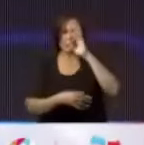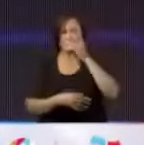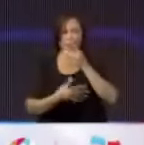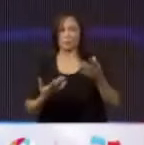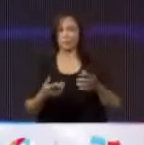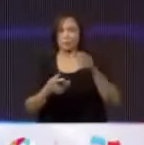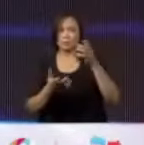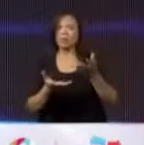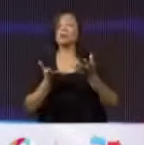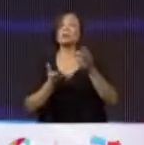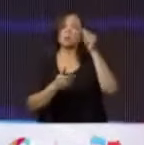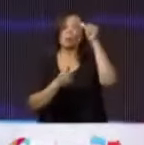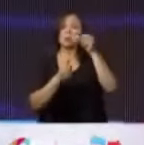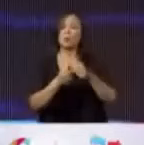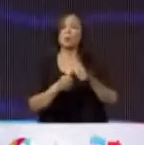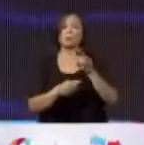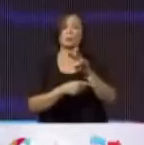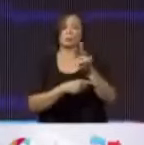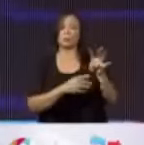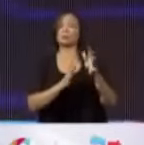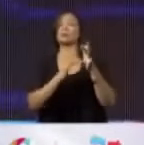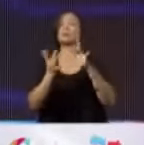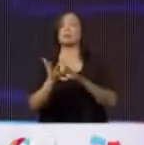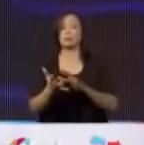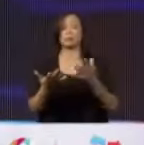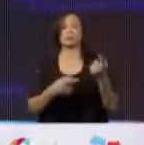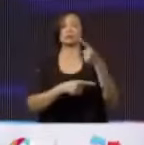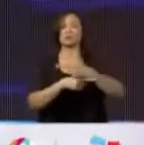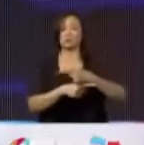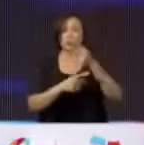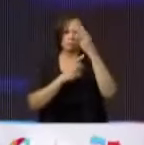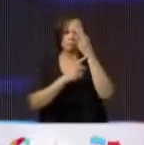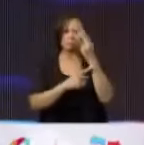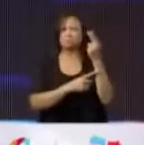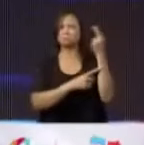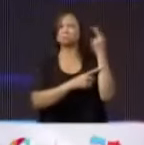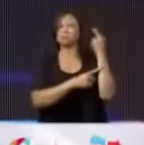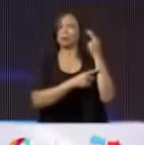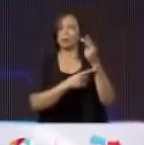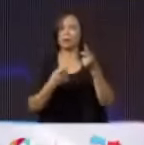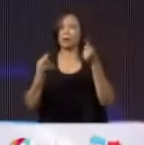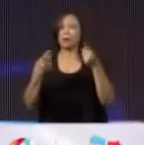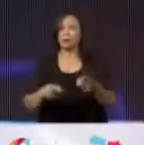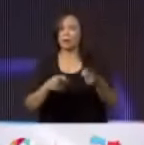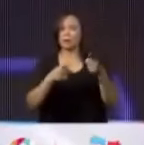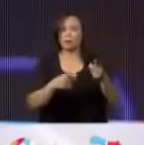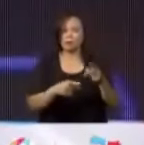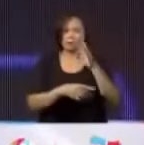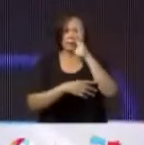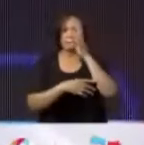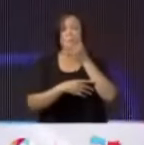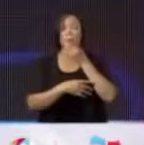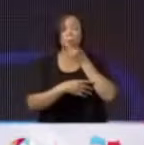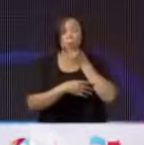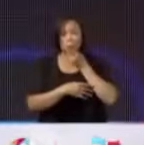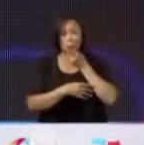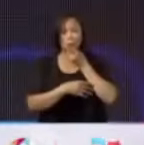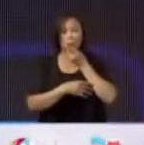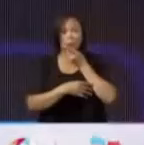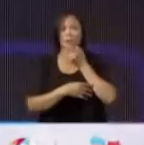Me permito recordar que hoy, 24 de abril, es un día memorable en la historia contemporánea de la República